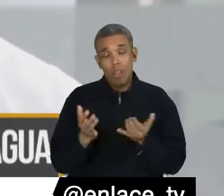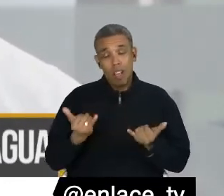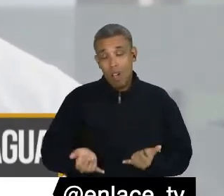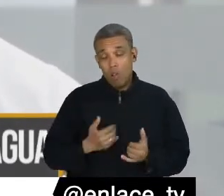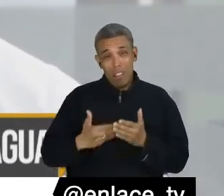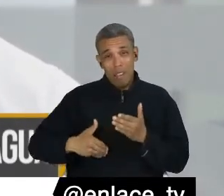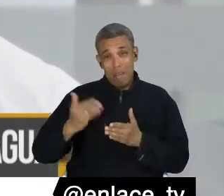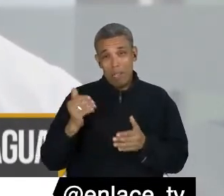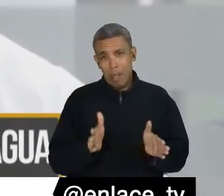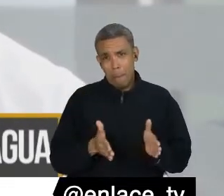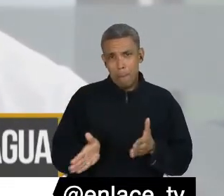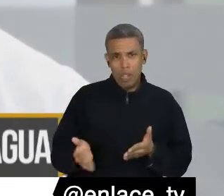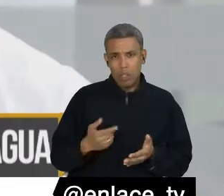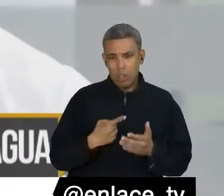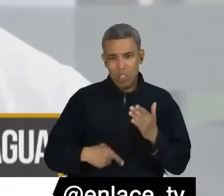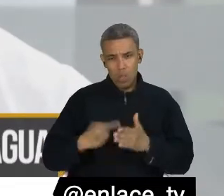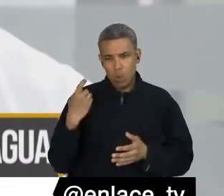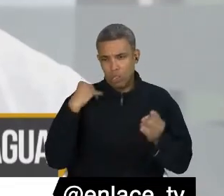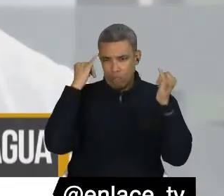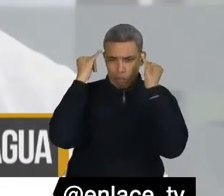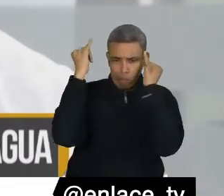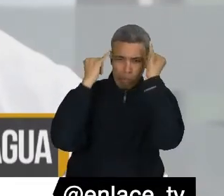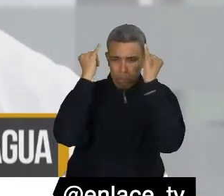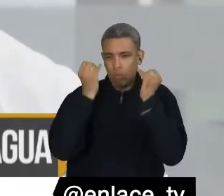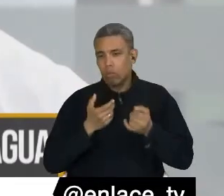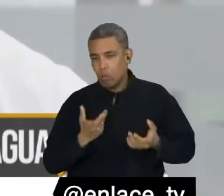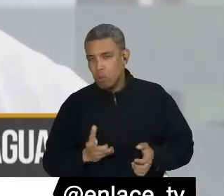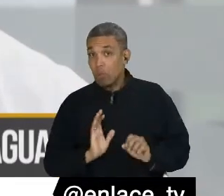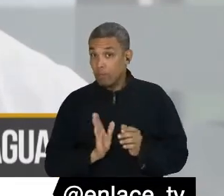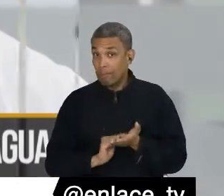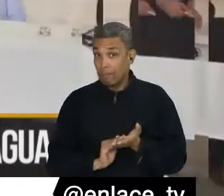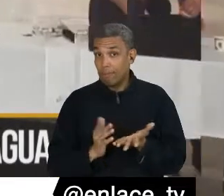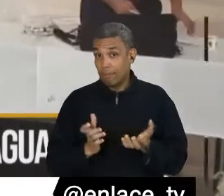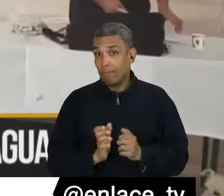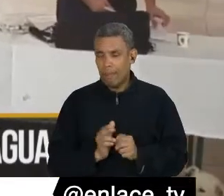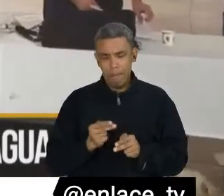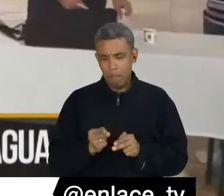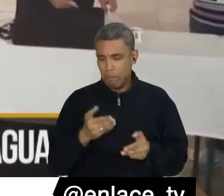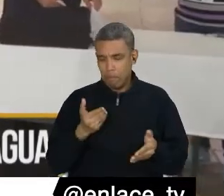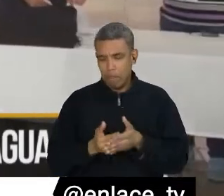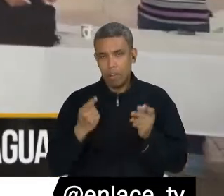un plan de acción de forma inmediata para que podamos tener resultados en el corto plazo.